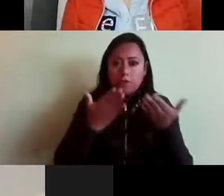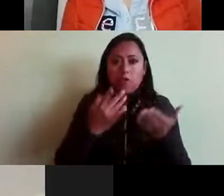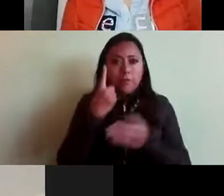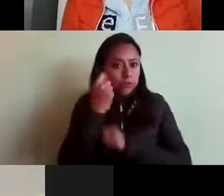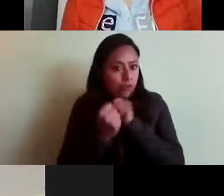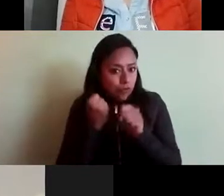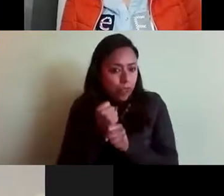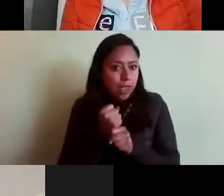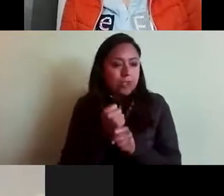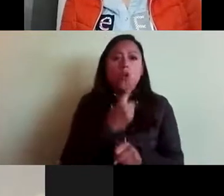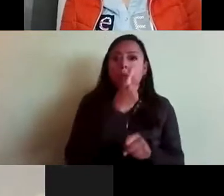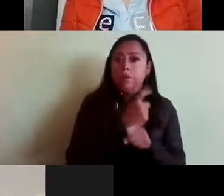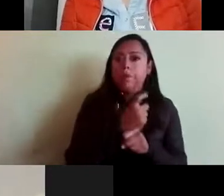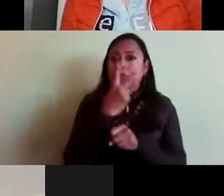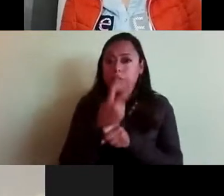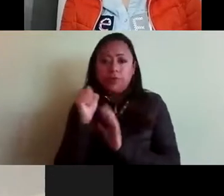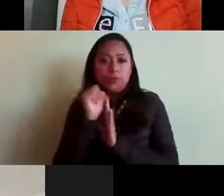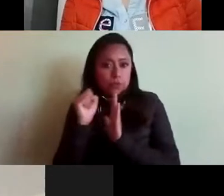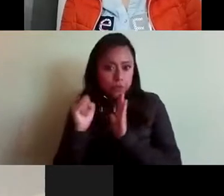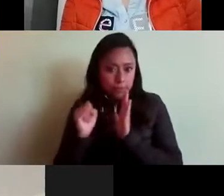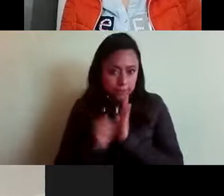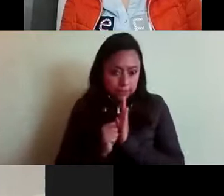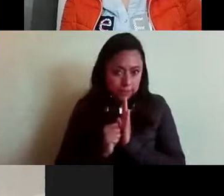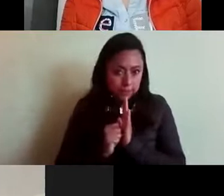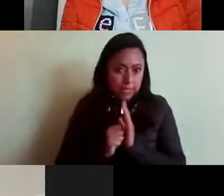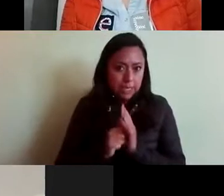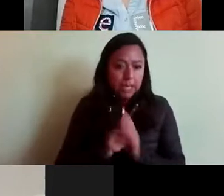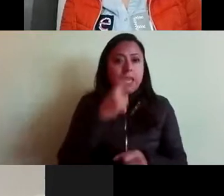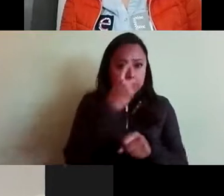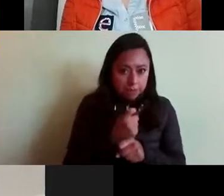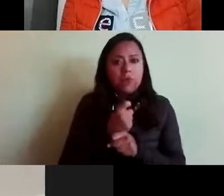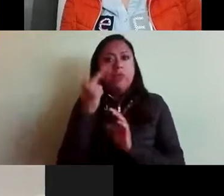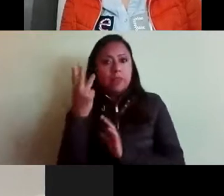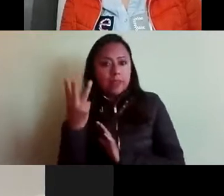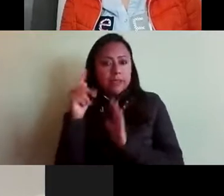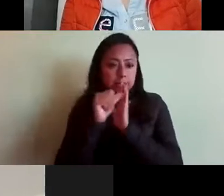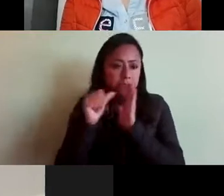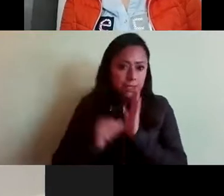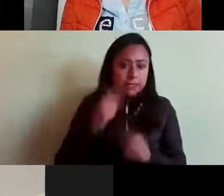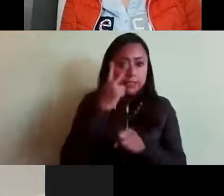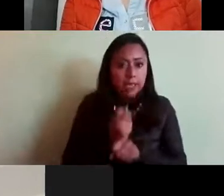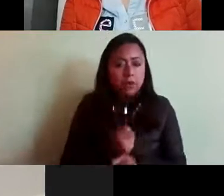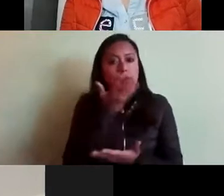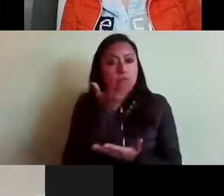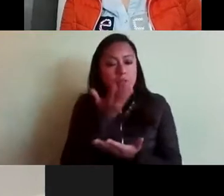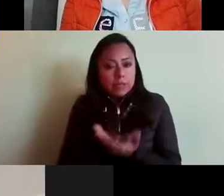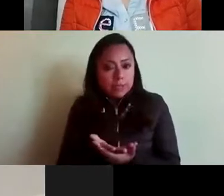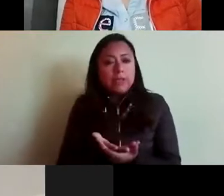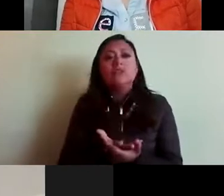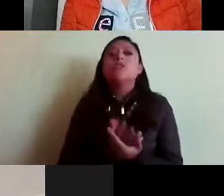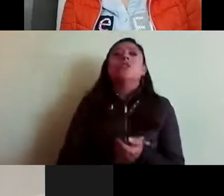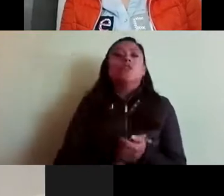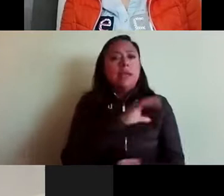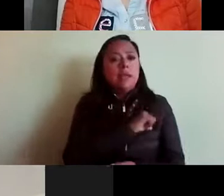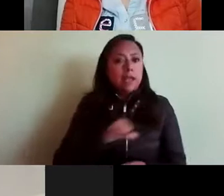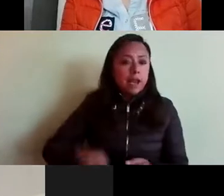primero y segundo semestral, segundo trimestral y del segundo receso de la Comisión de Alcaldías y Límites Territoriales,